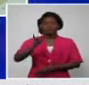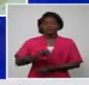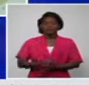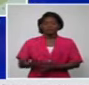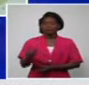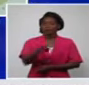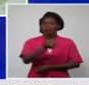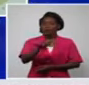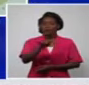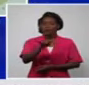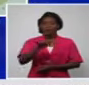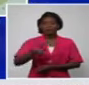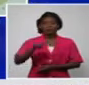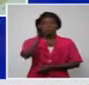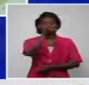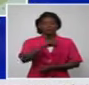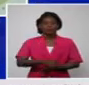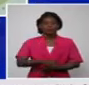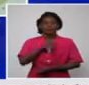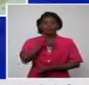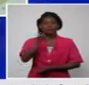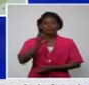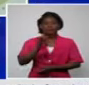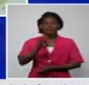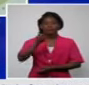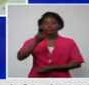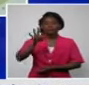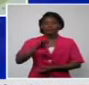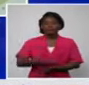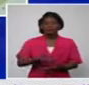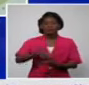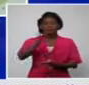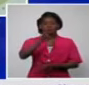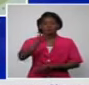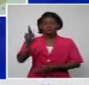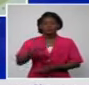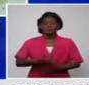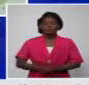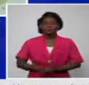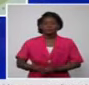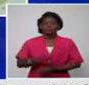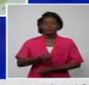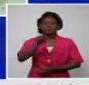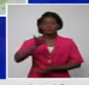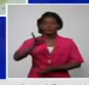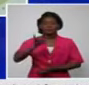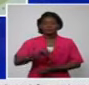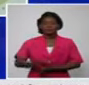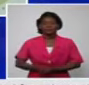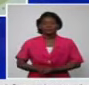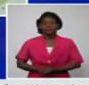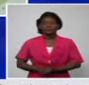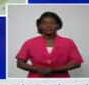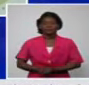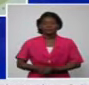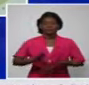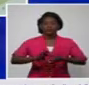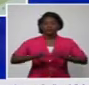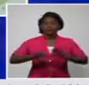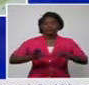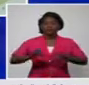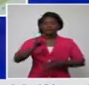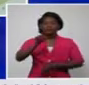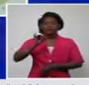Boyero, Cerro con 24, Plaza de la Revolución 19, Guanabacoa